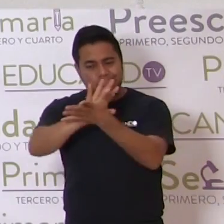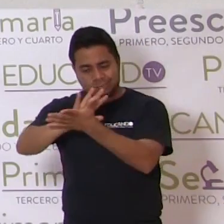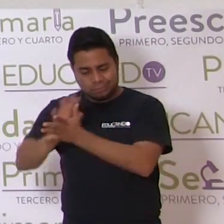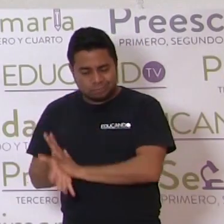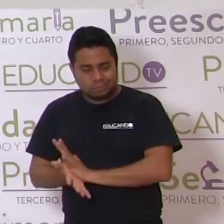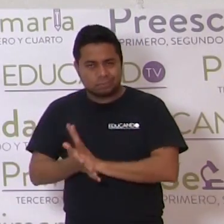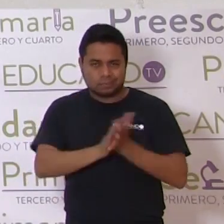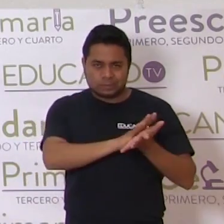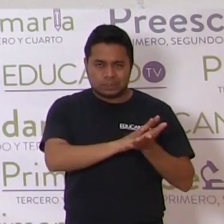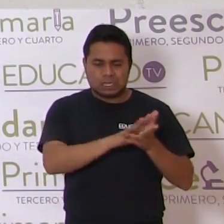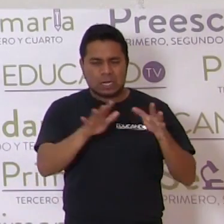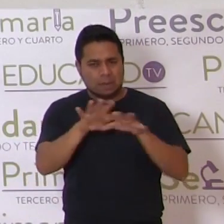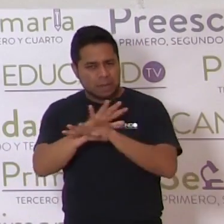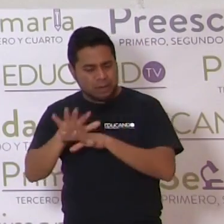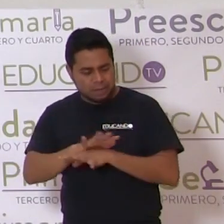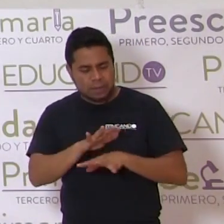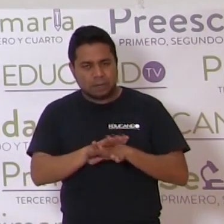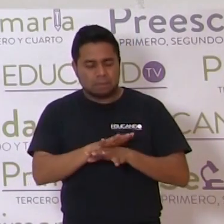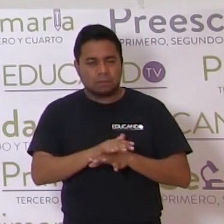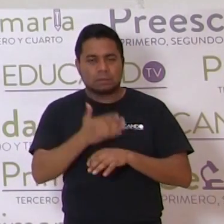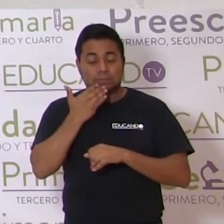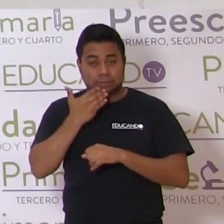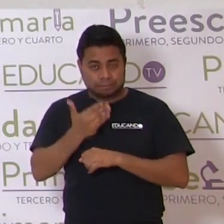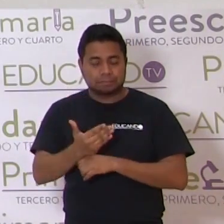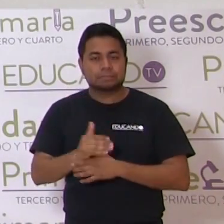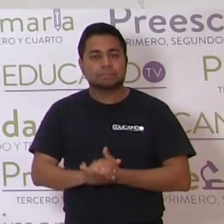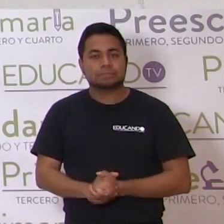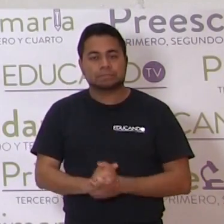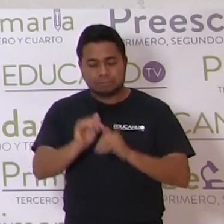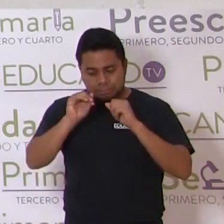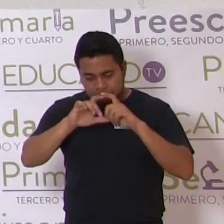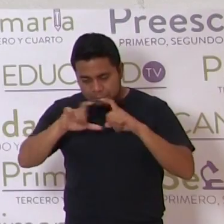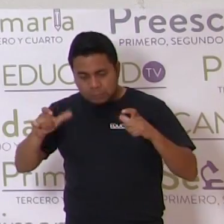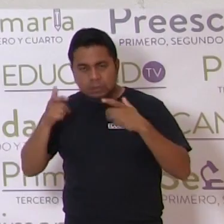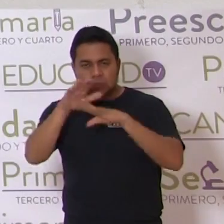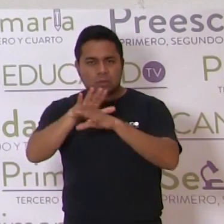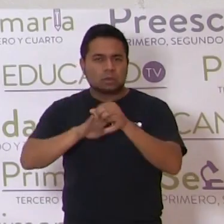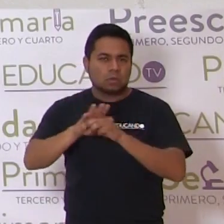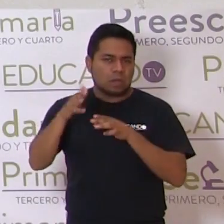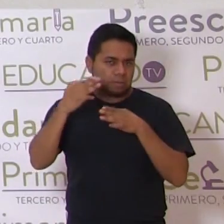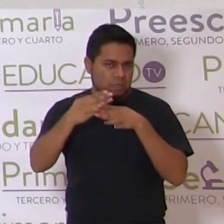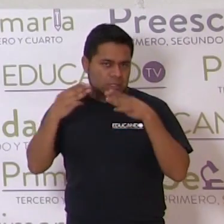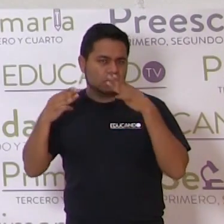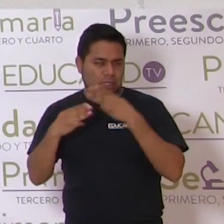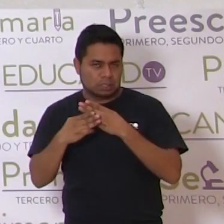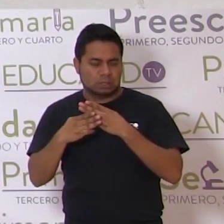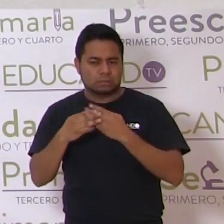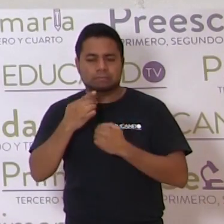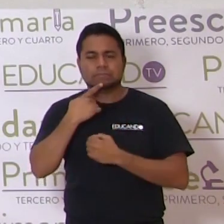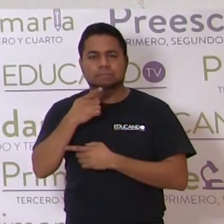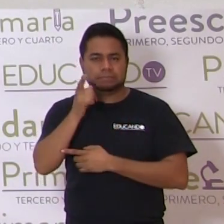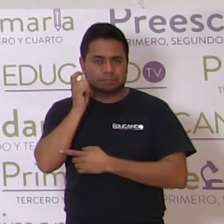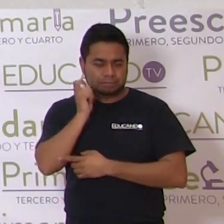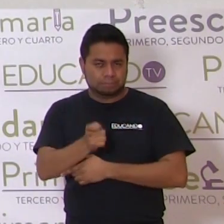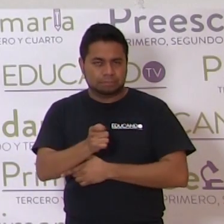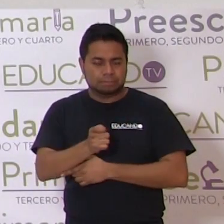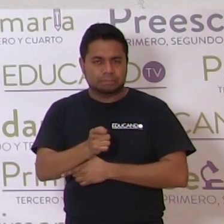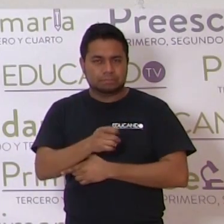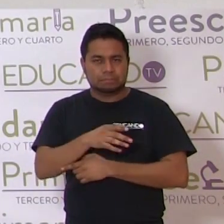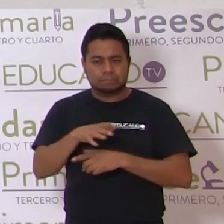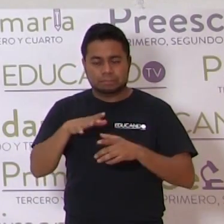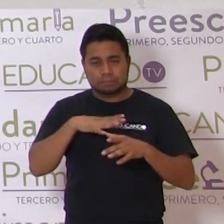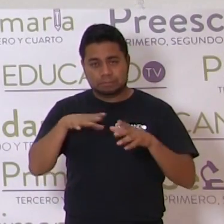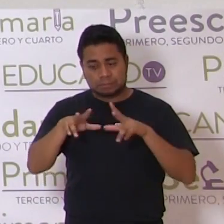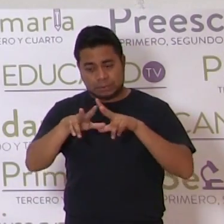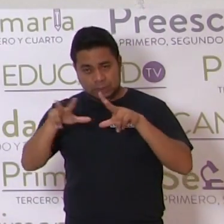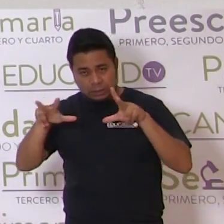otro. Muy bien. El siguiente apartado tiene que ver con los materiales. Los materiales dice que aquí hielo,